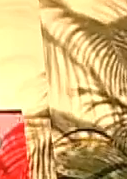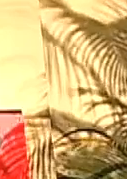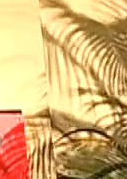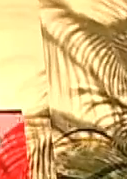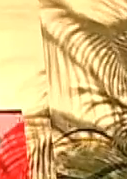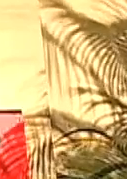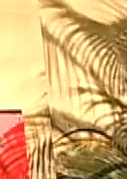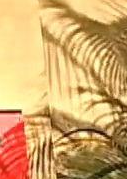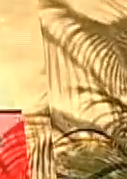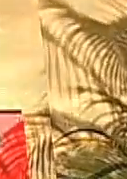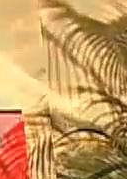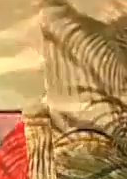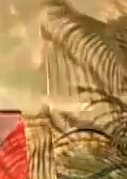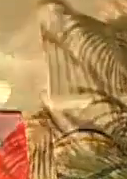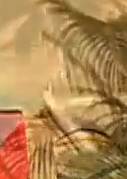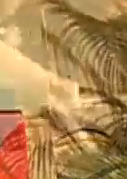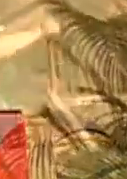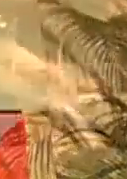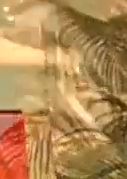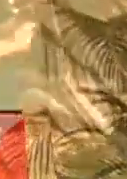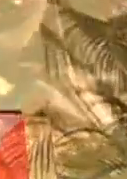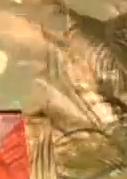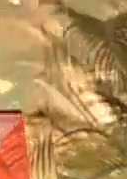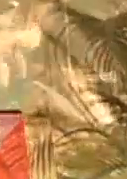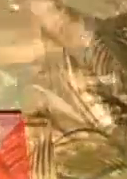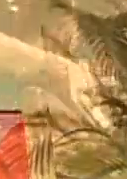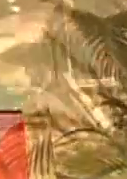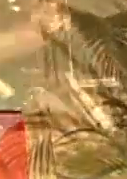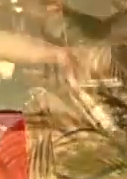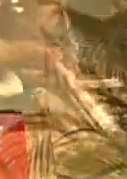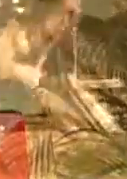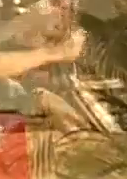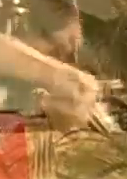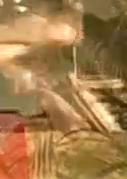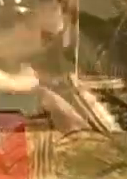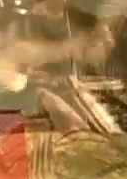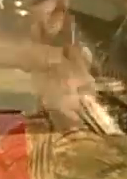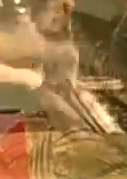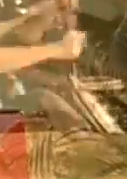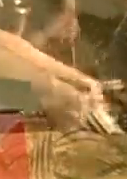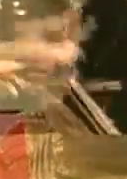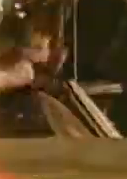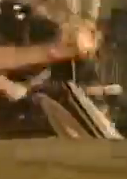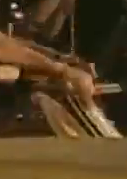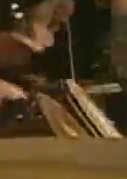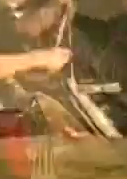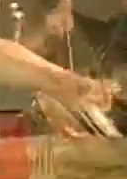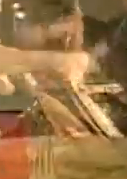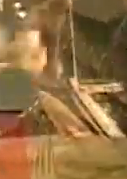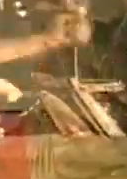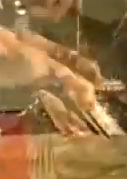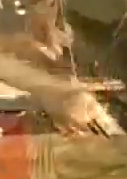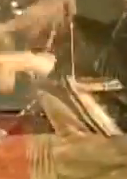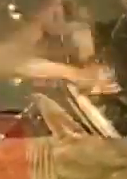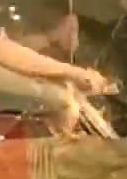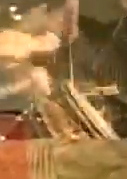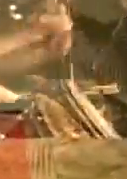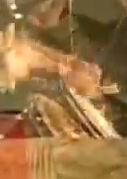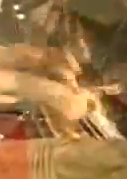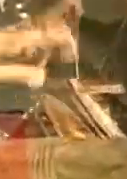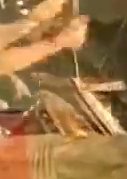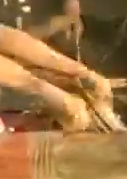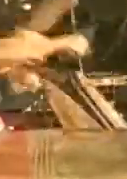una periquera. En mi barrio el empedrado, parroquia Santa Lucía, había una barbería